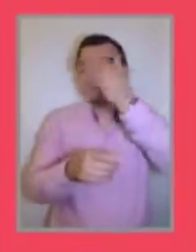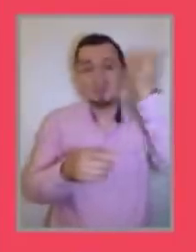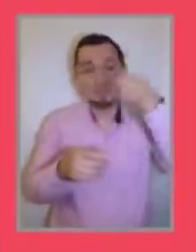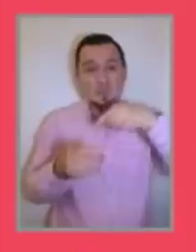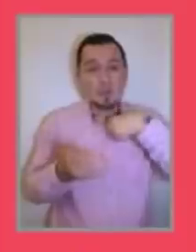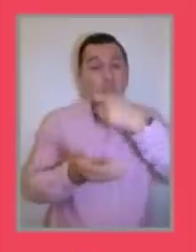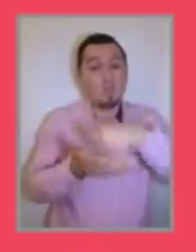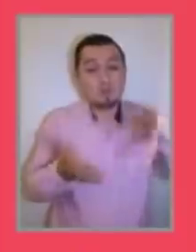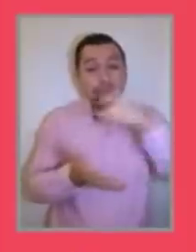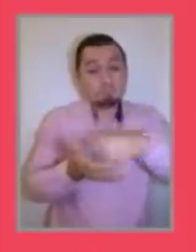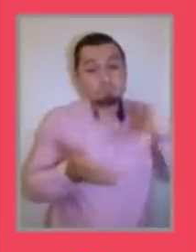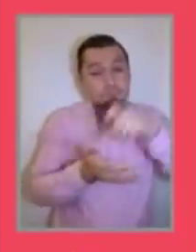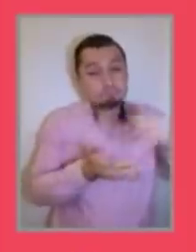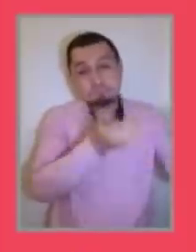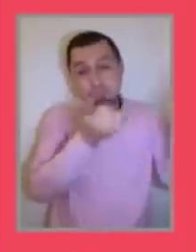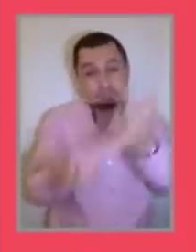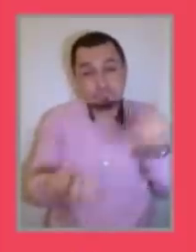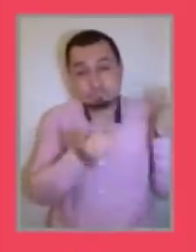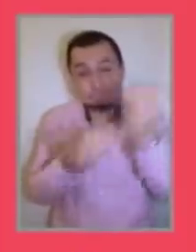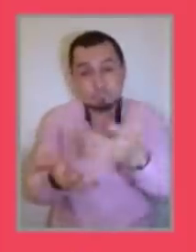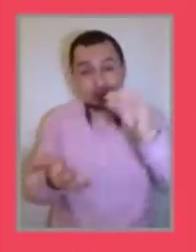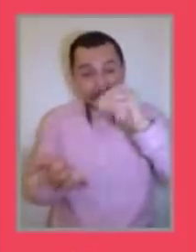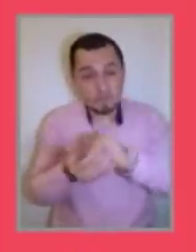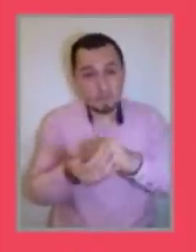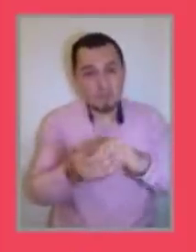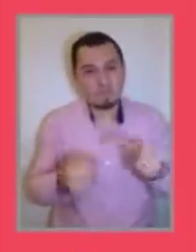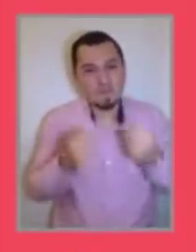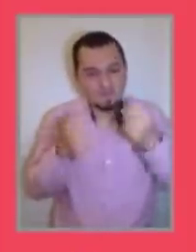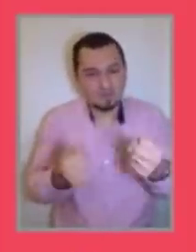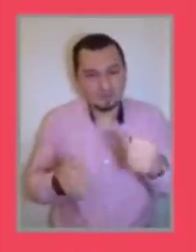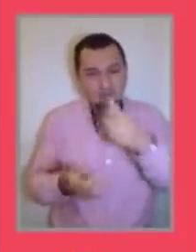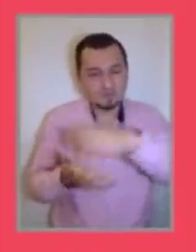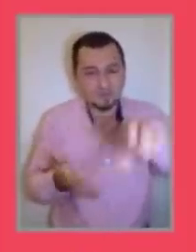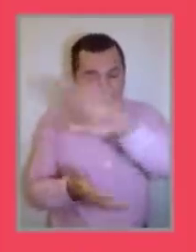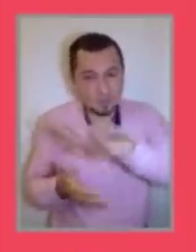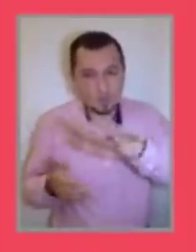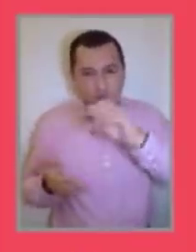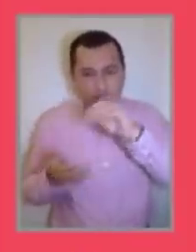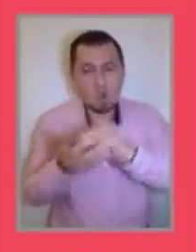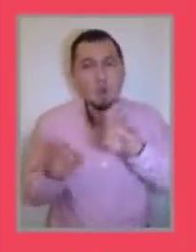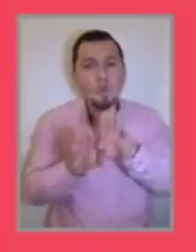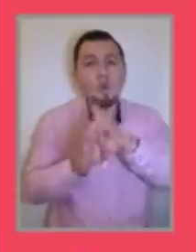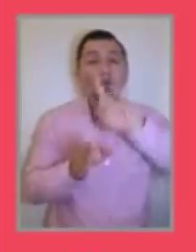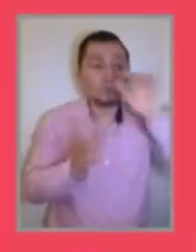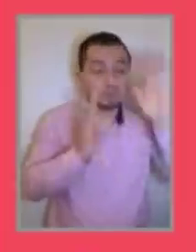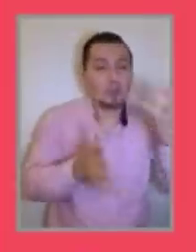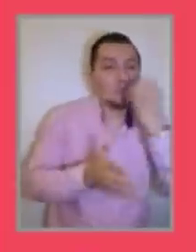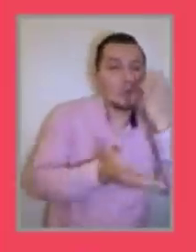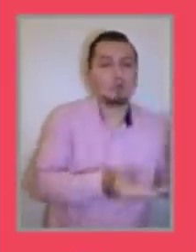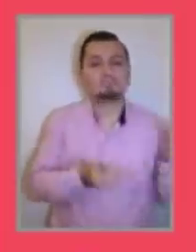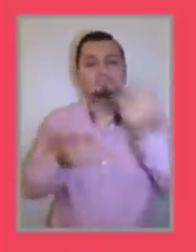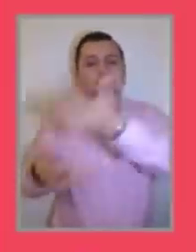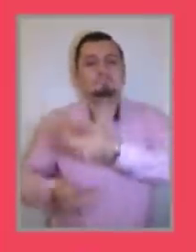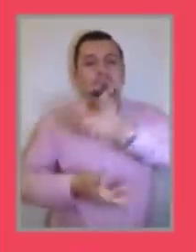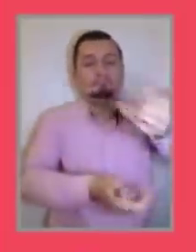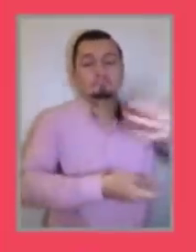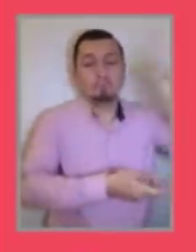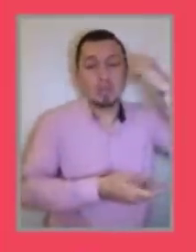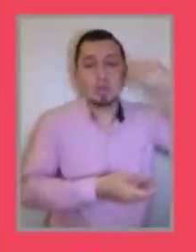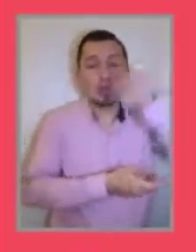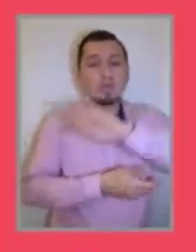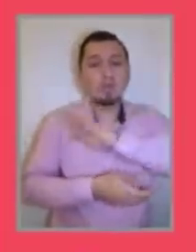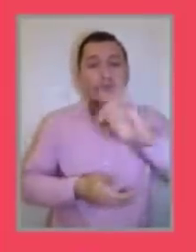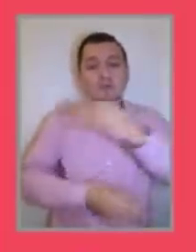compras y canalizado el presupuesto a fortalecer los medios que les vamos a brindar a las escuelas. Esto lo hacemos de la mano de